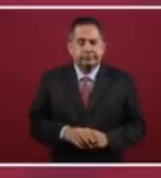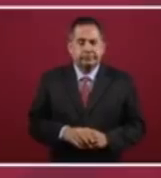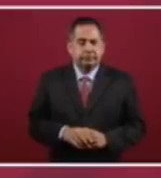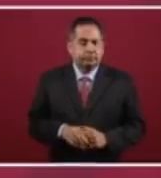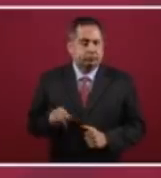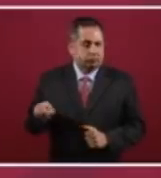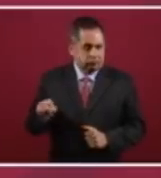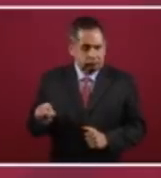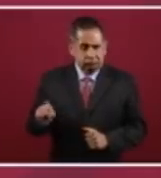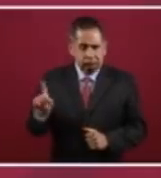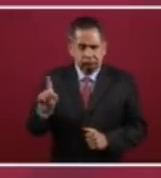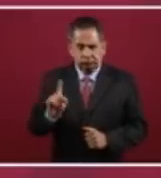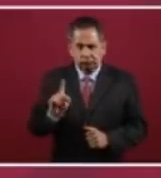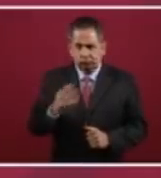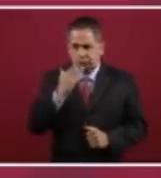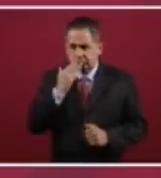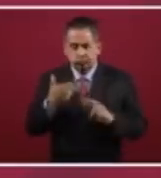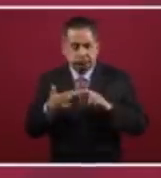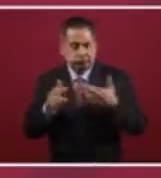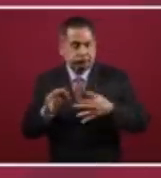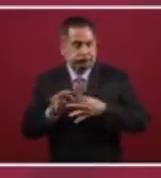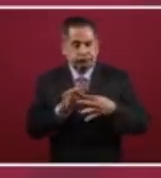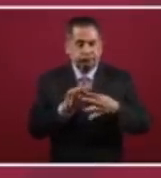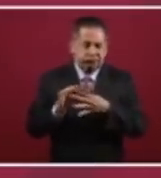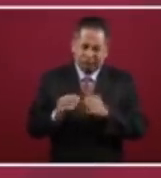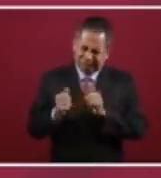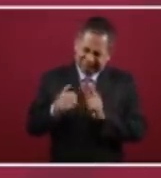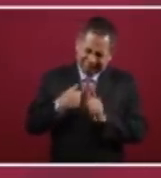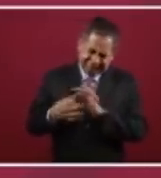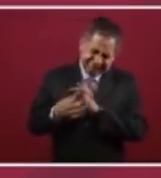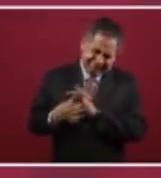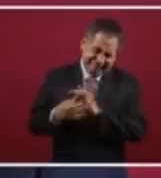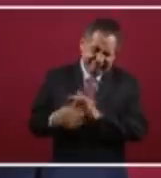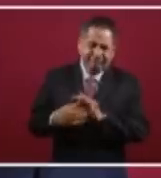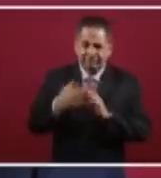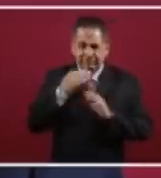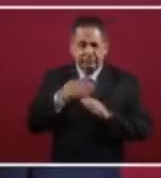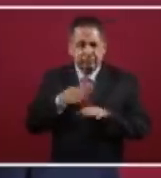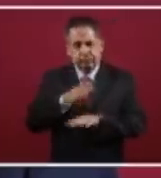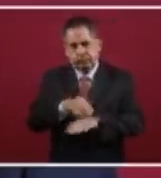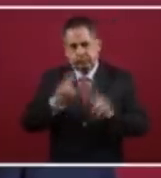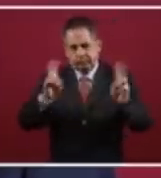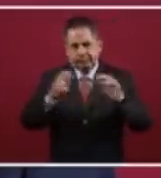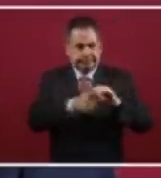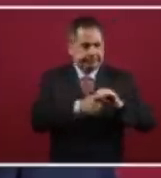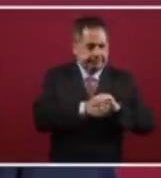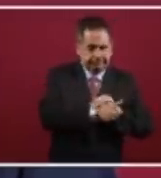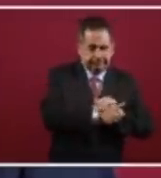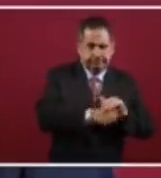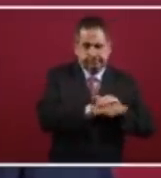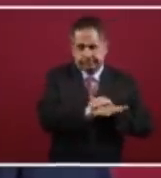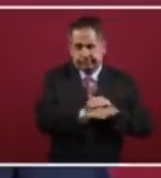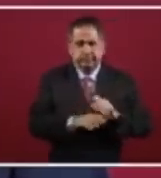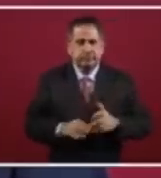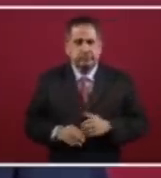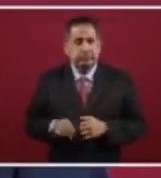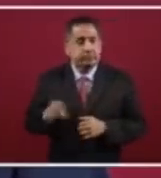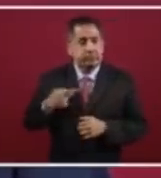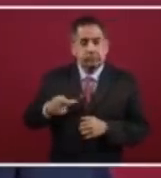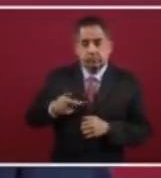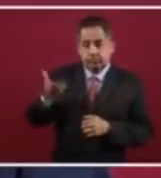Tiene una relación directa conmigo y como es una